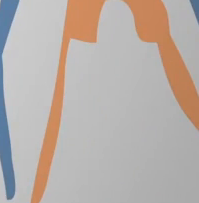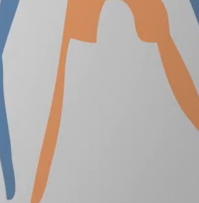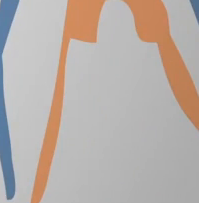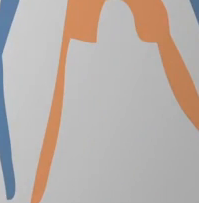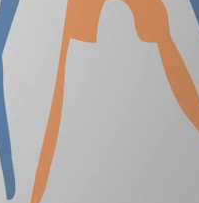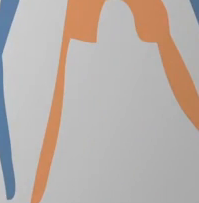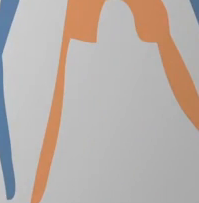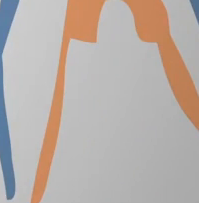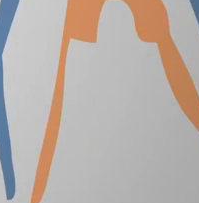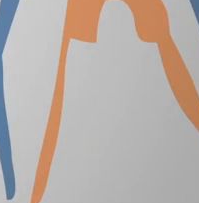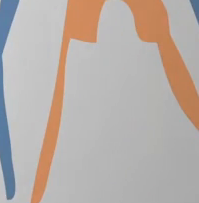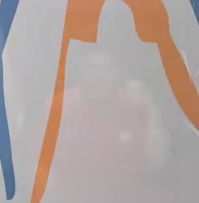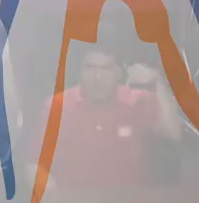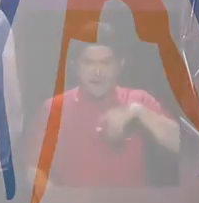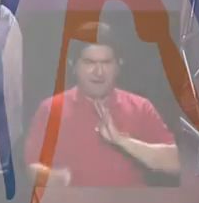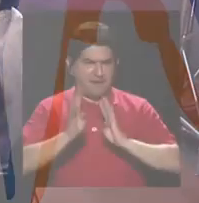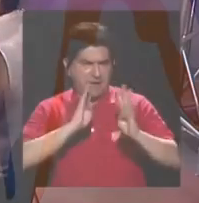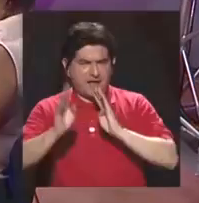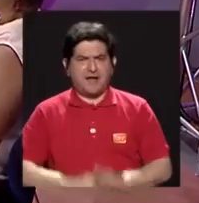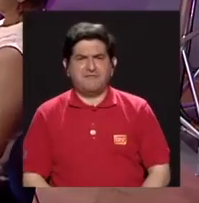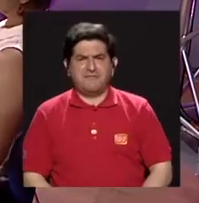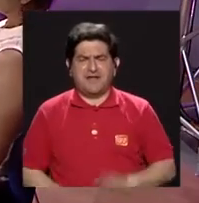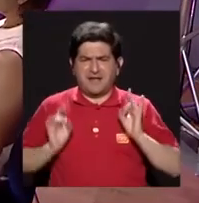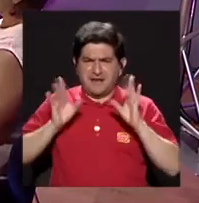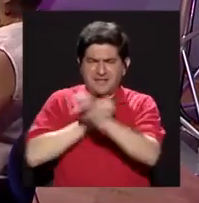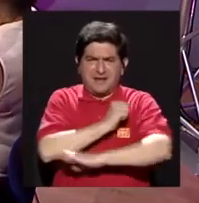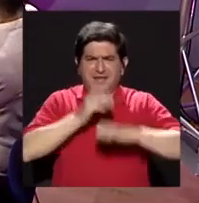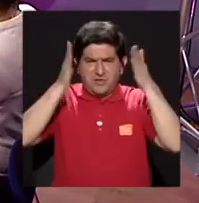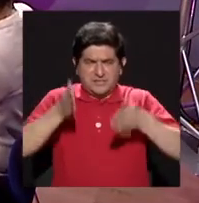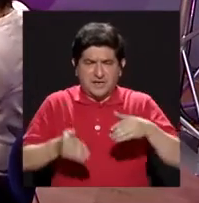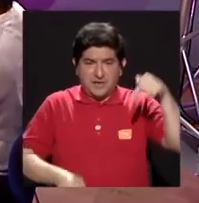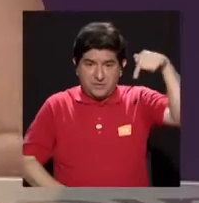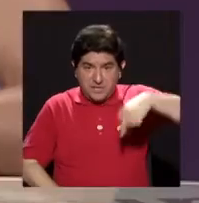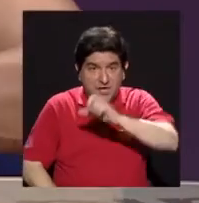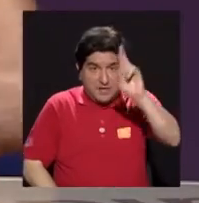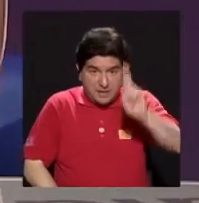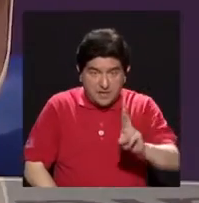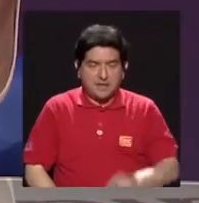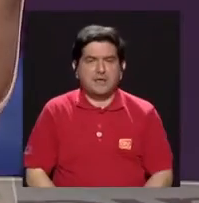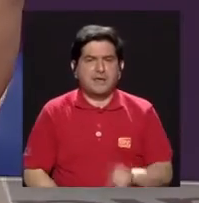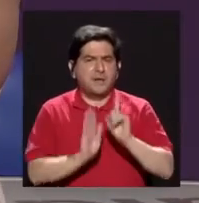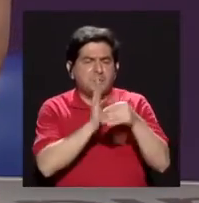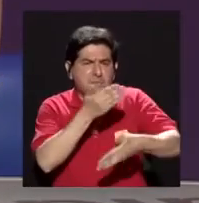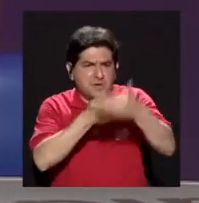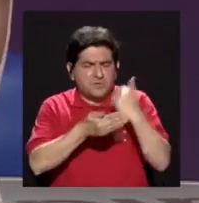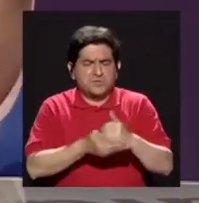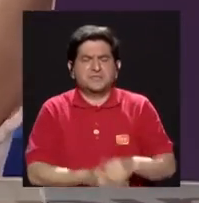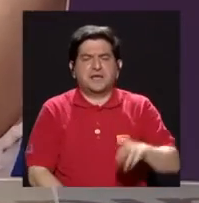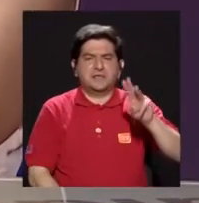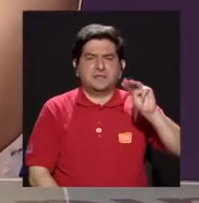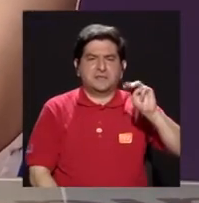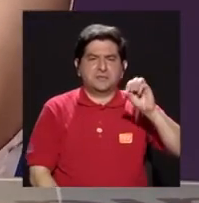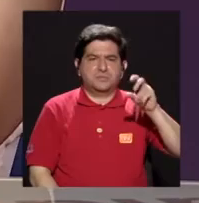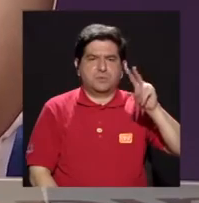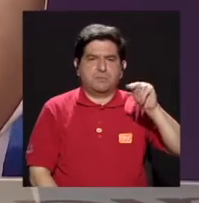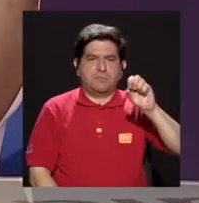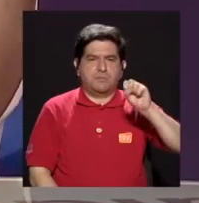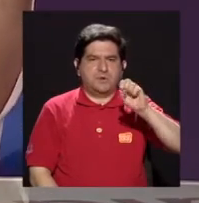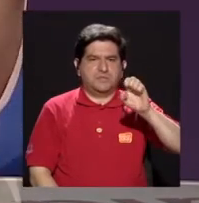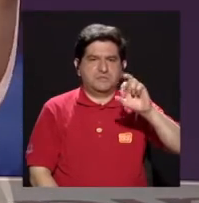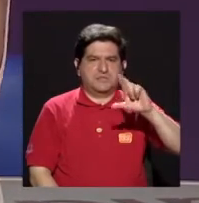Seguimos en Miradas Políticas conversando acerca de la xenofobia en Costa Rica. Hace unos minutos, Monserrat mencionaba que